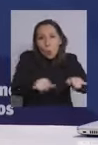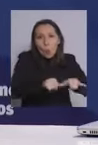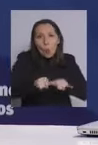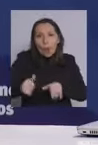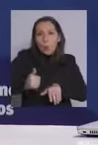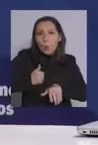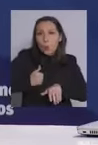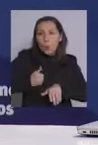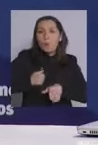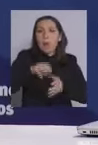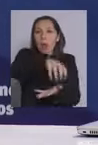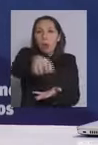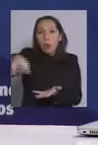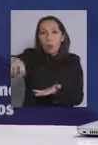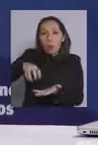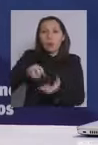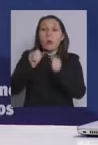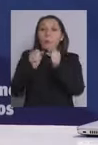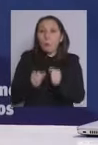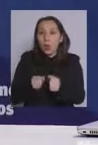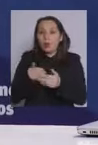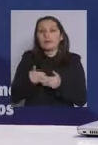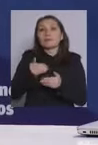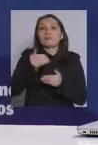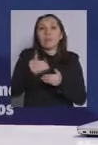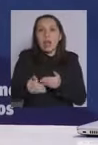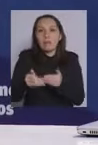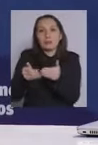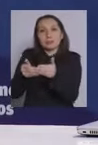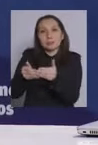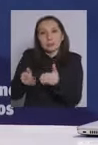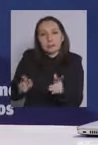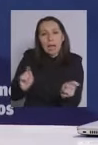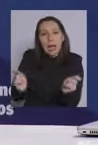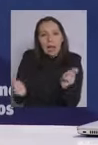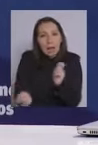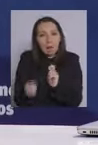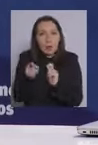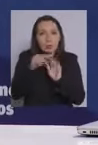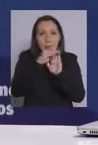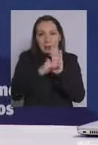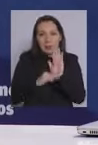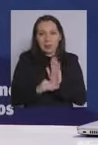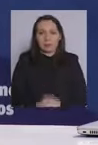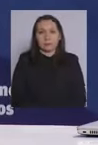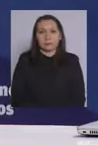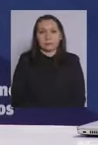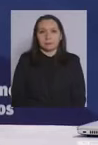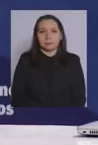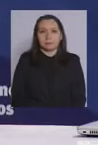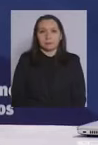homogeneización de las comunas para poder avanzar en esas medidas.